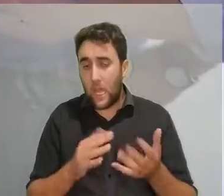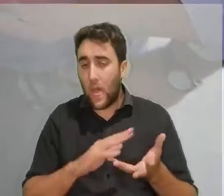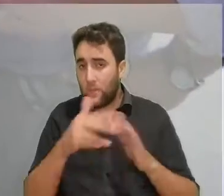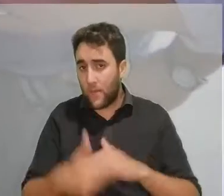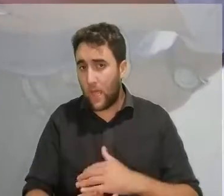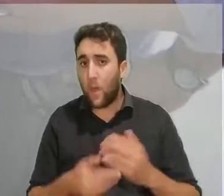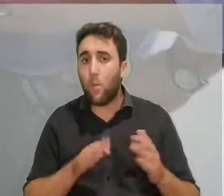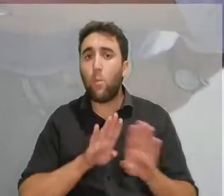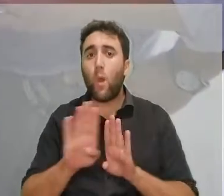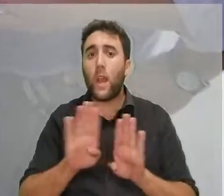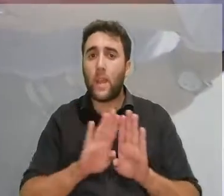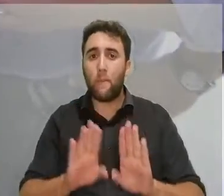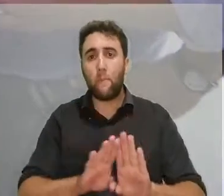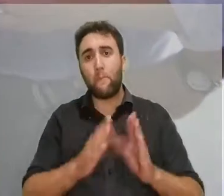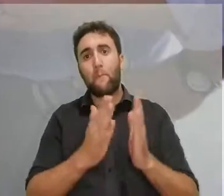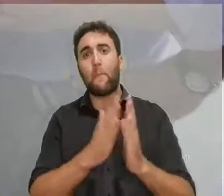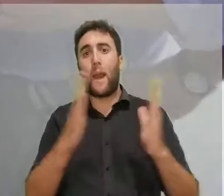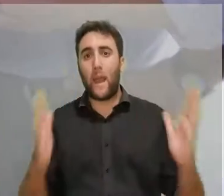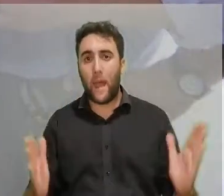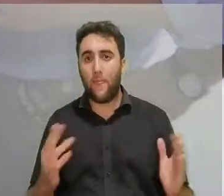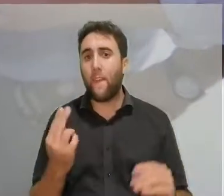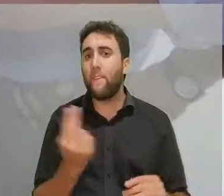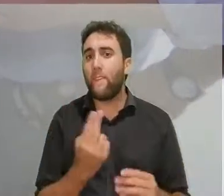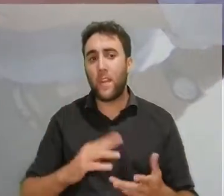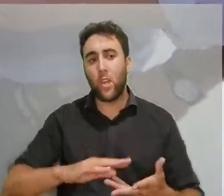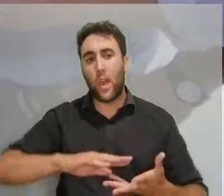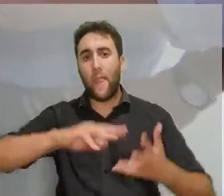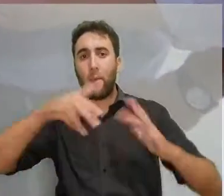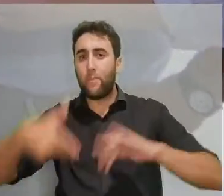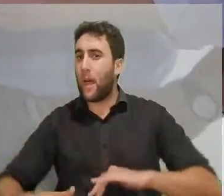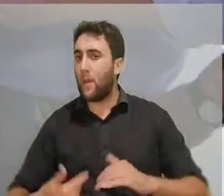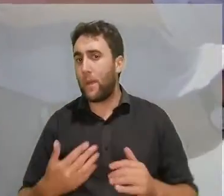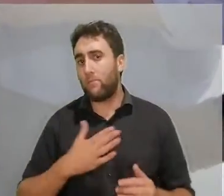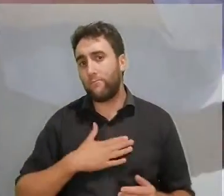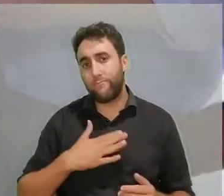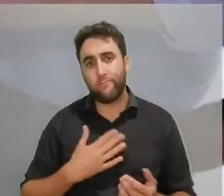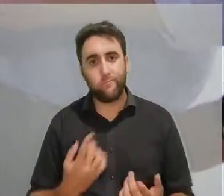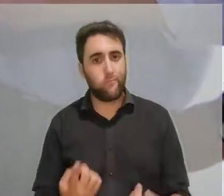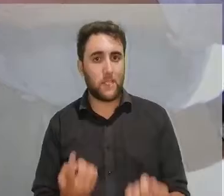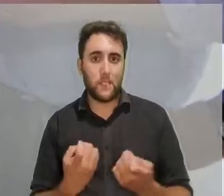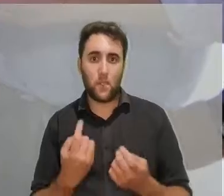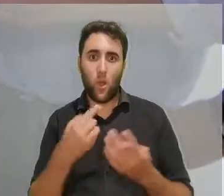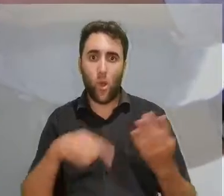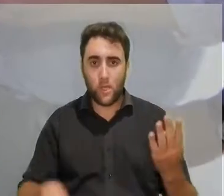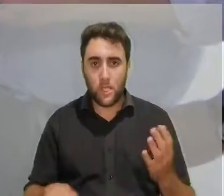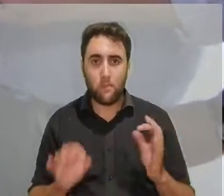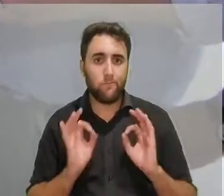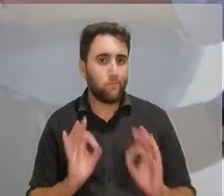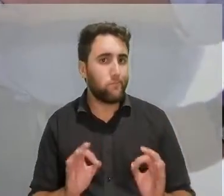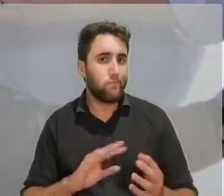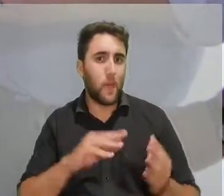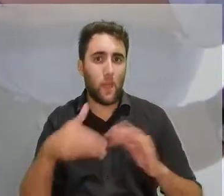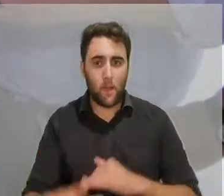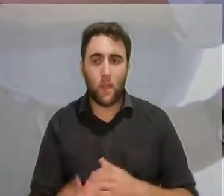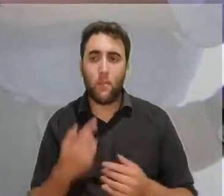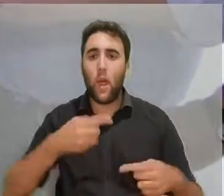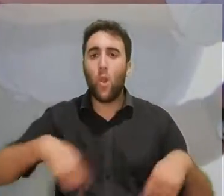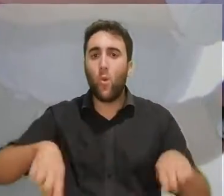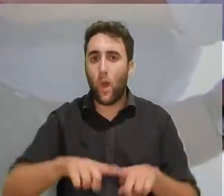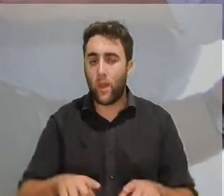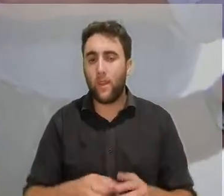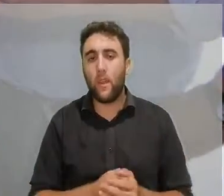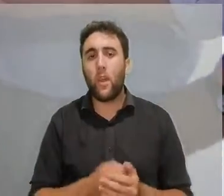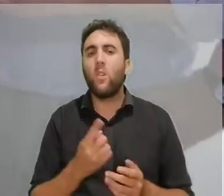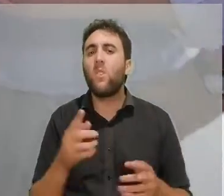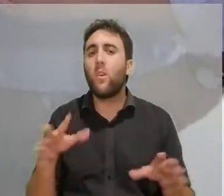a tu situación. Las puertas son más anchas, el baño está acondicionado para mí, para mis necesidades y los